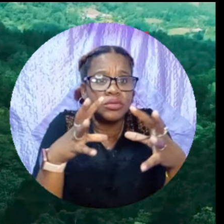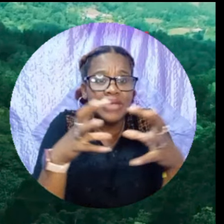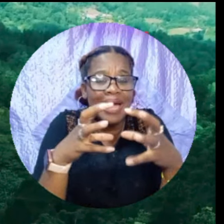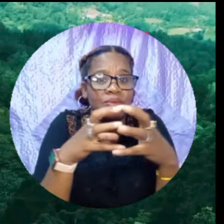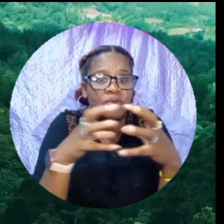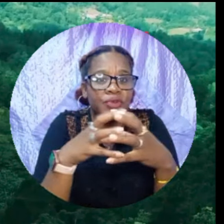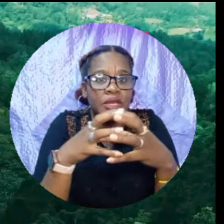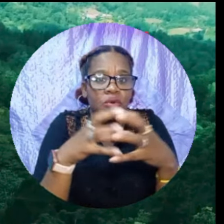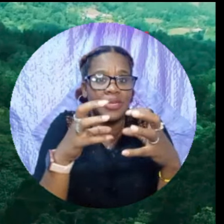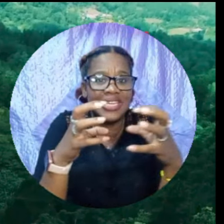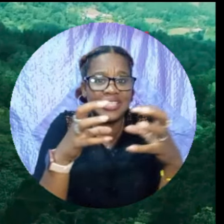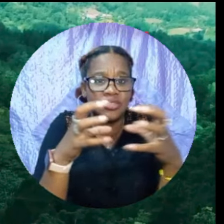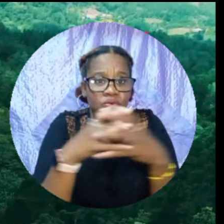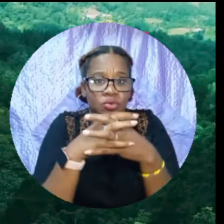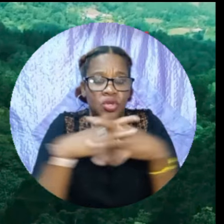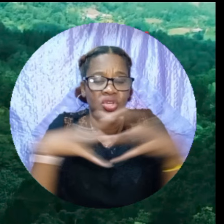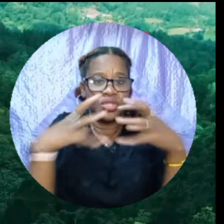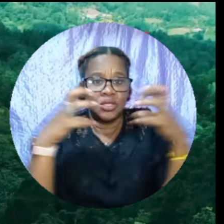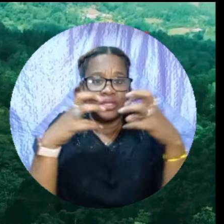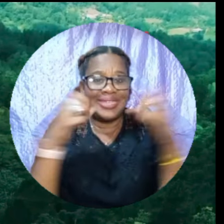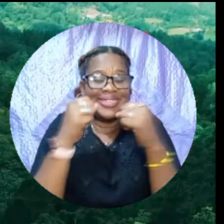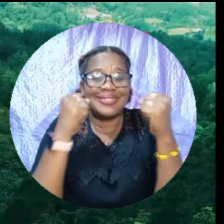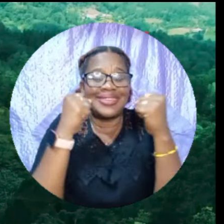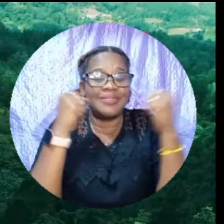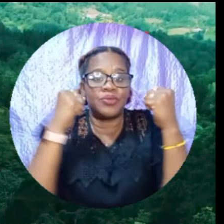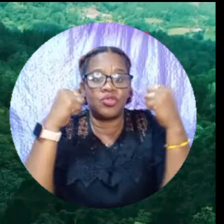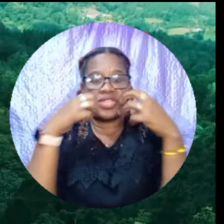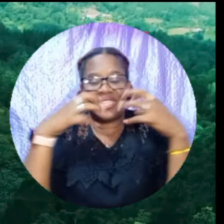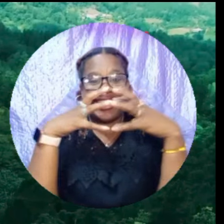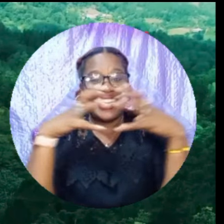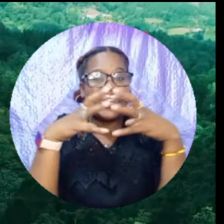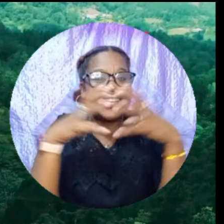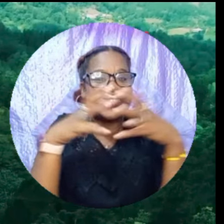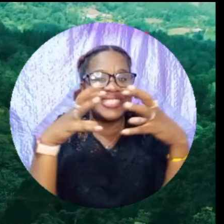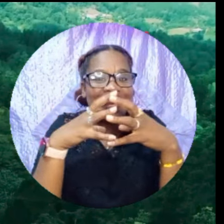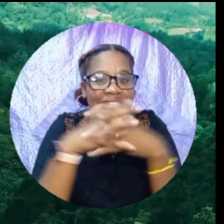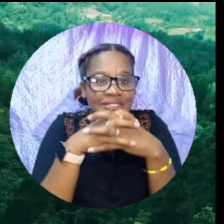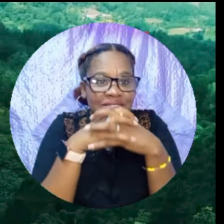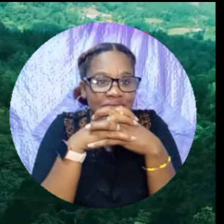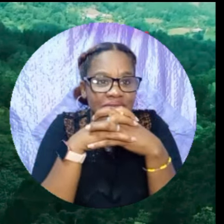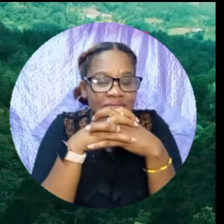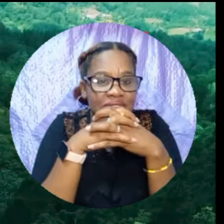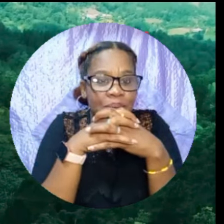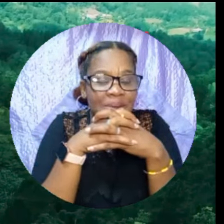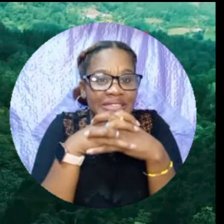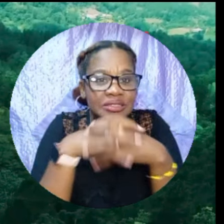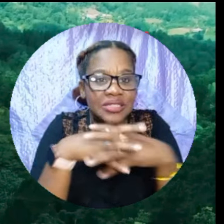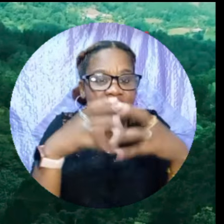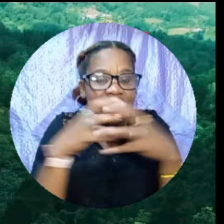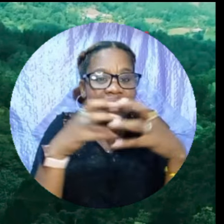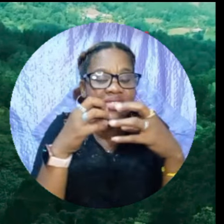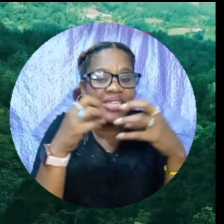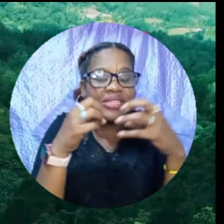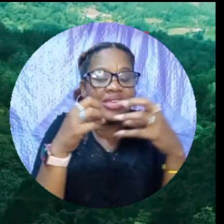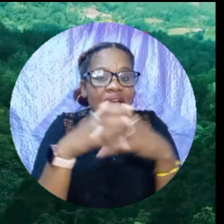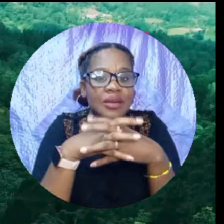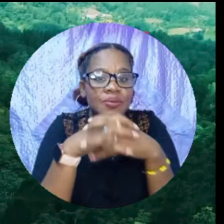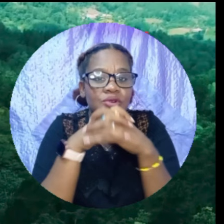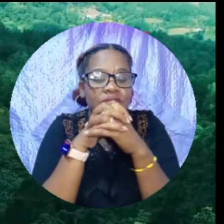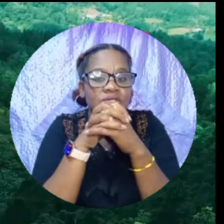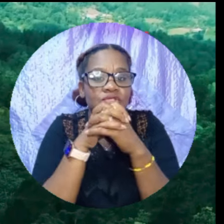un pulmón atmosférico. Miren eso. Qué no sé, qué densidad de plantas, qué densidad